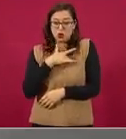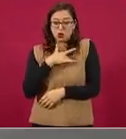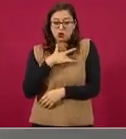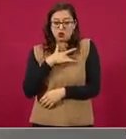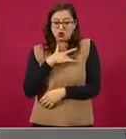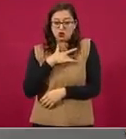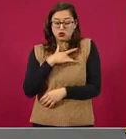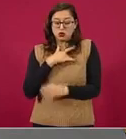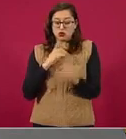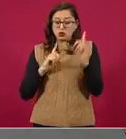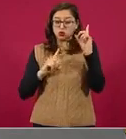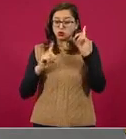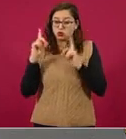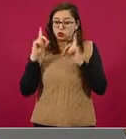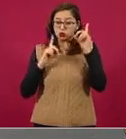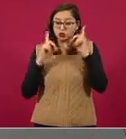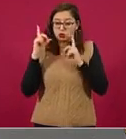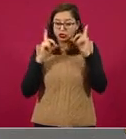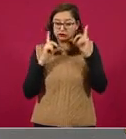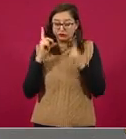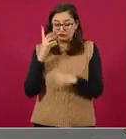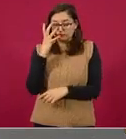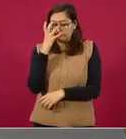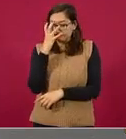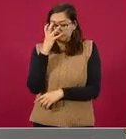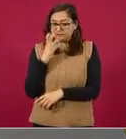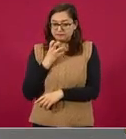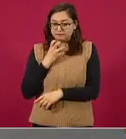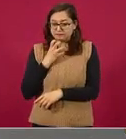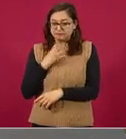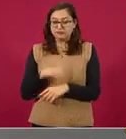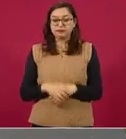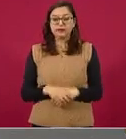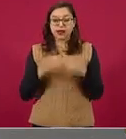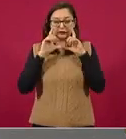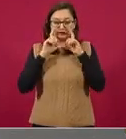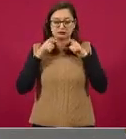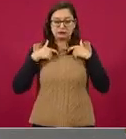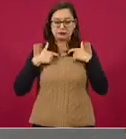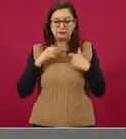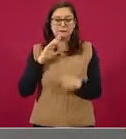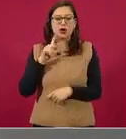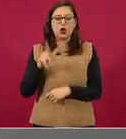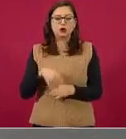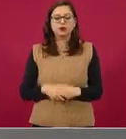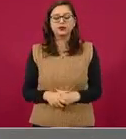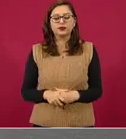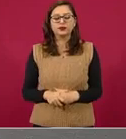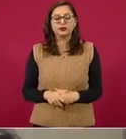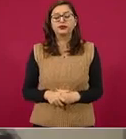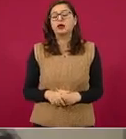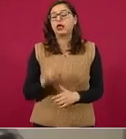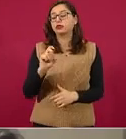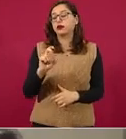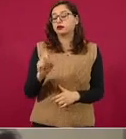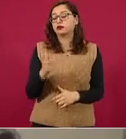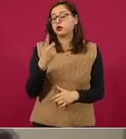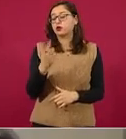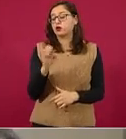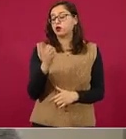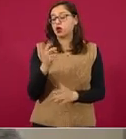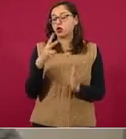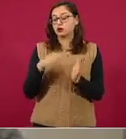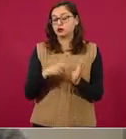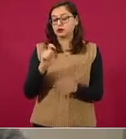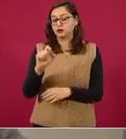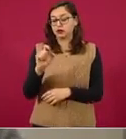retirar. Siento que no se entiende. El 31 de enero de 2022 fue la última